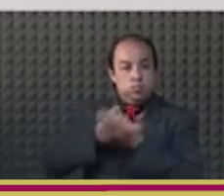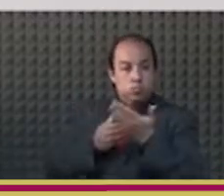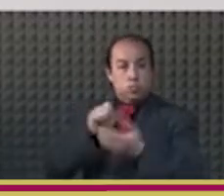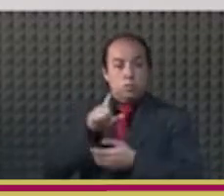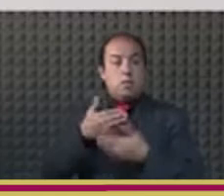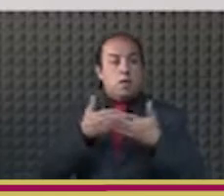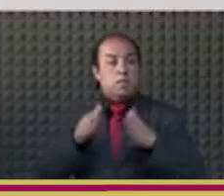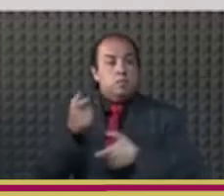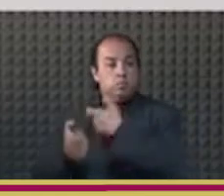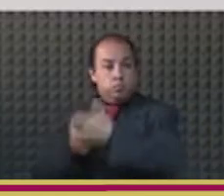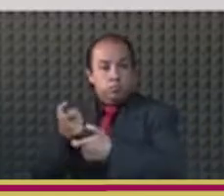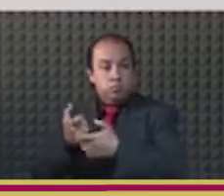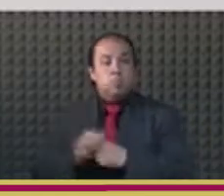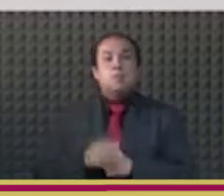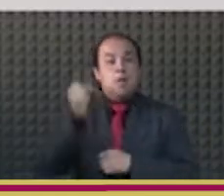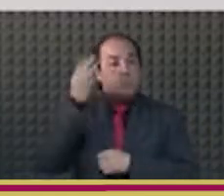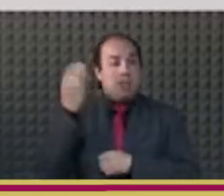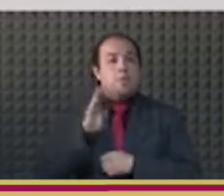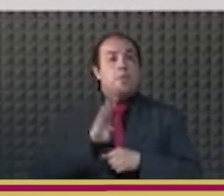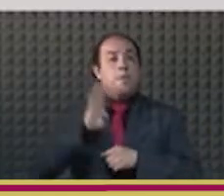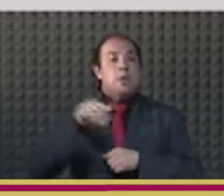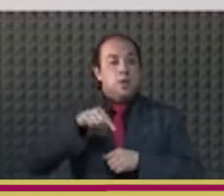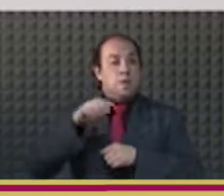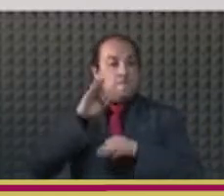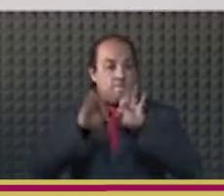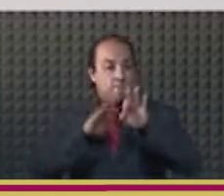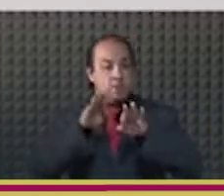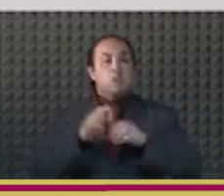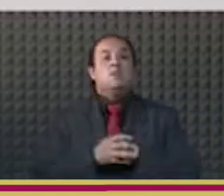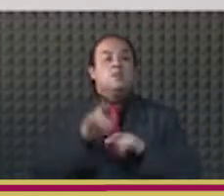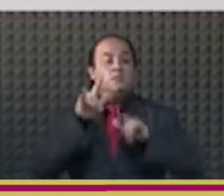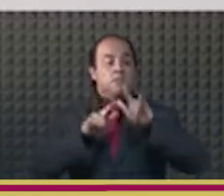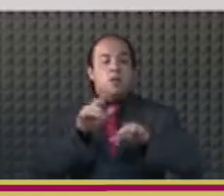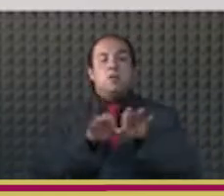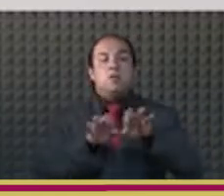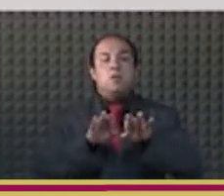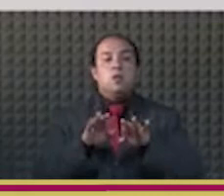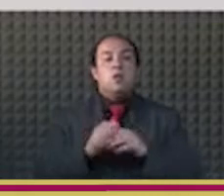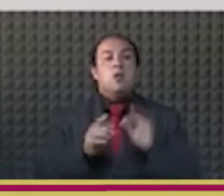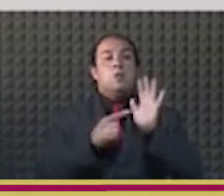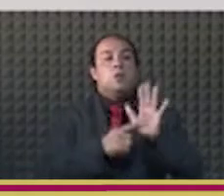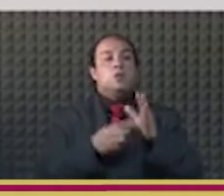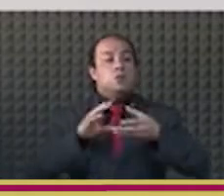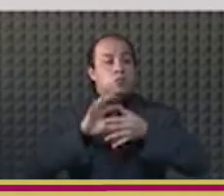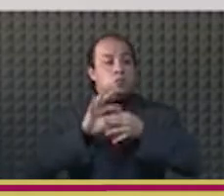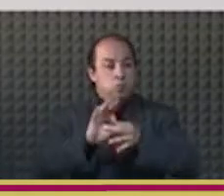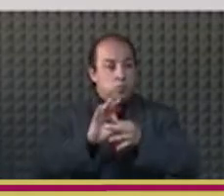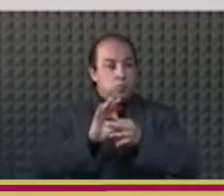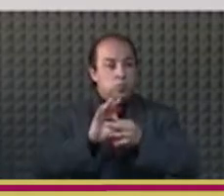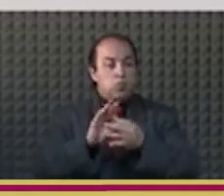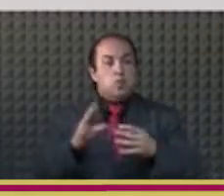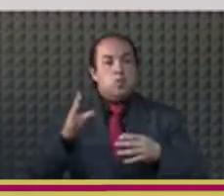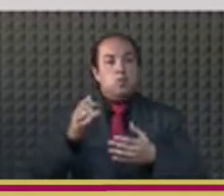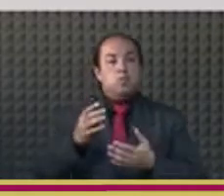y eventos como esta Feria de Empleo son una muestra de que en conjunto lograremos que nuestro país y su capital